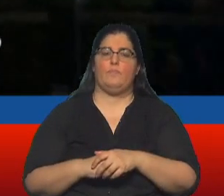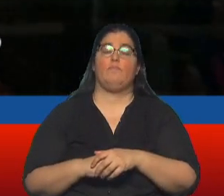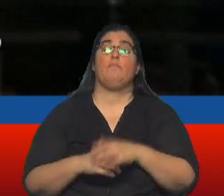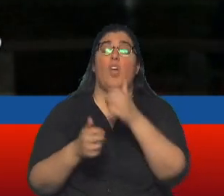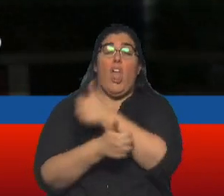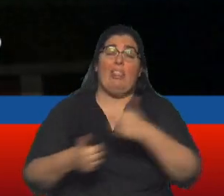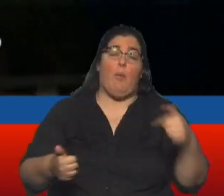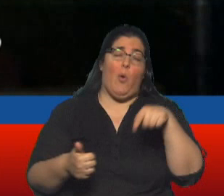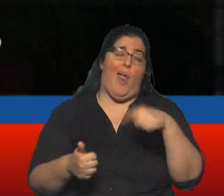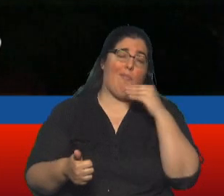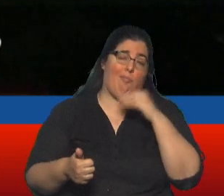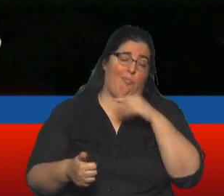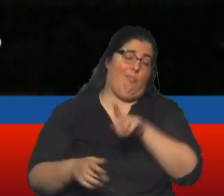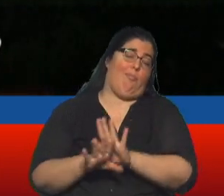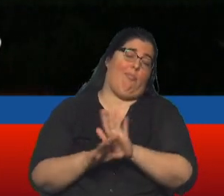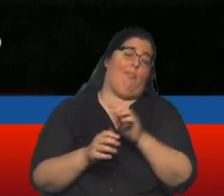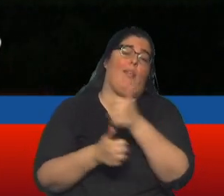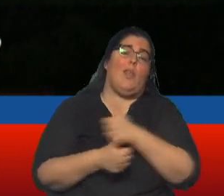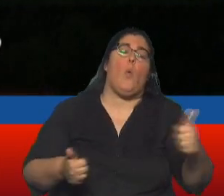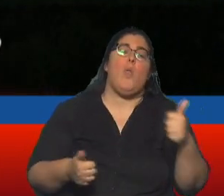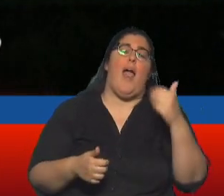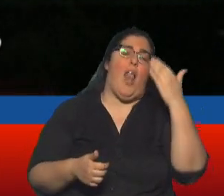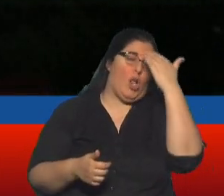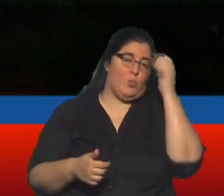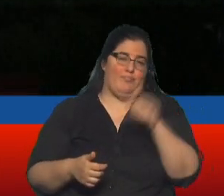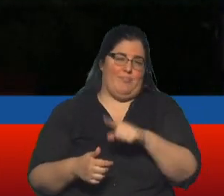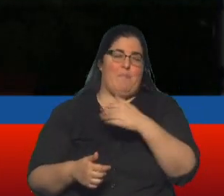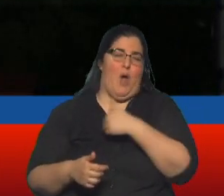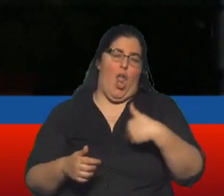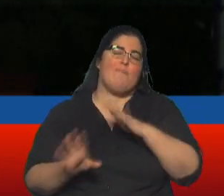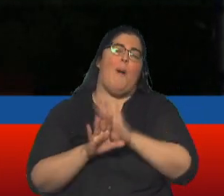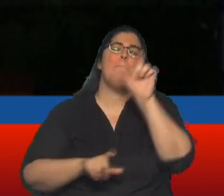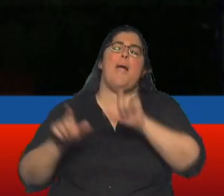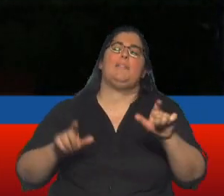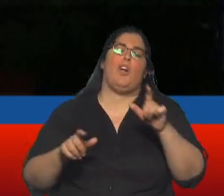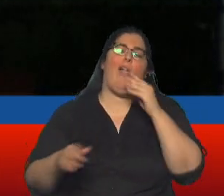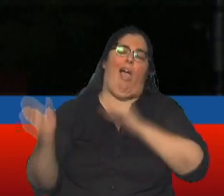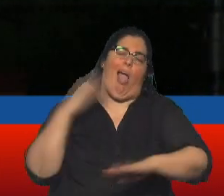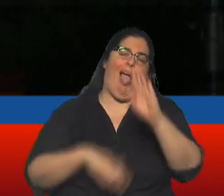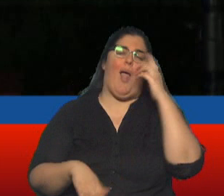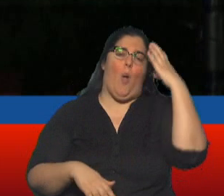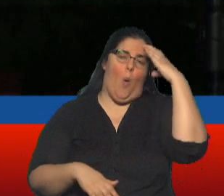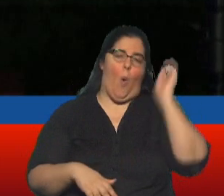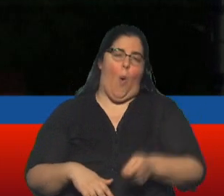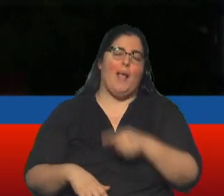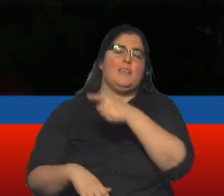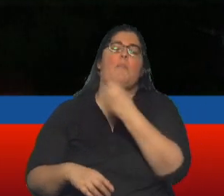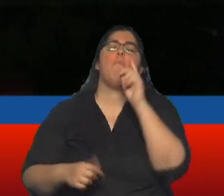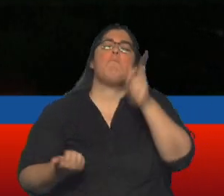Pseudo-trybunał, grupa przebierańców przebranych w sędziowskie togi, na polecenie prezesa rządzącej